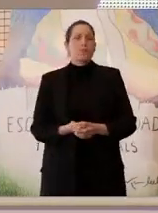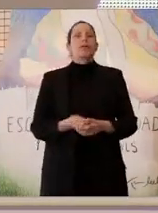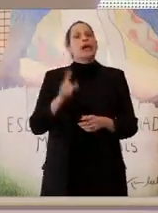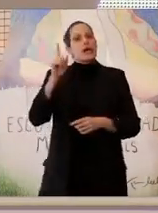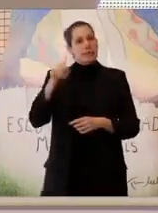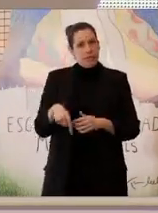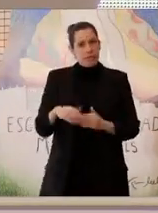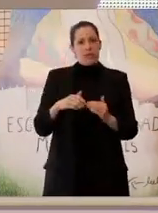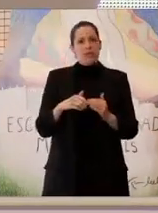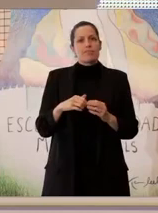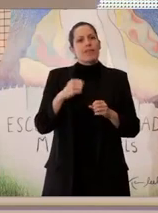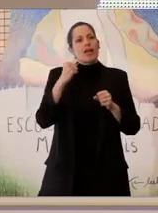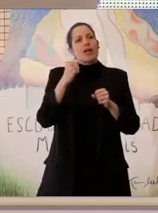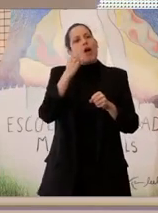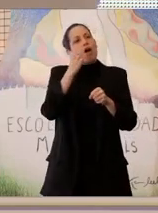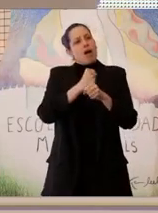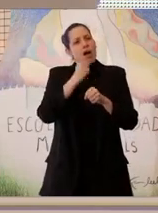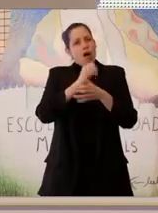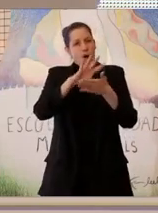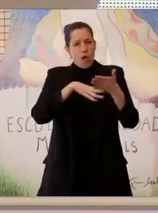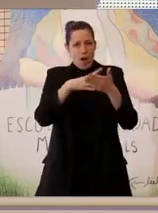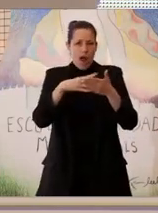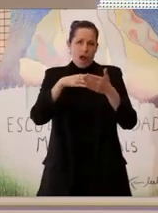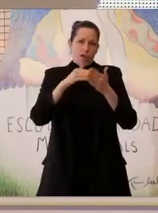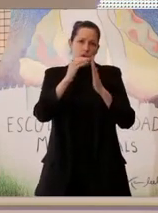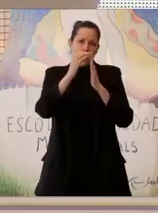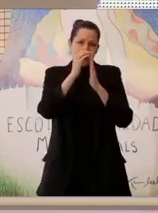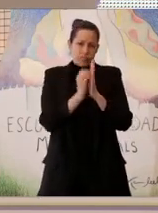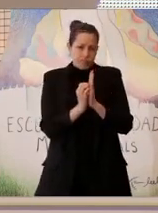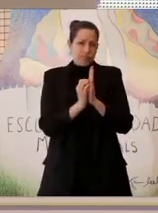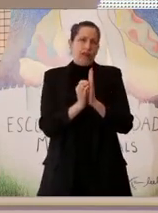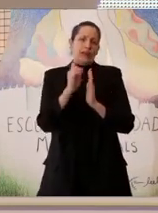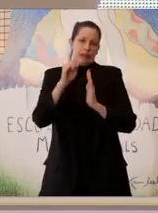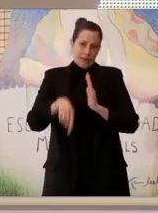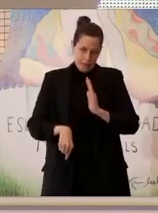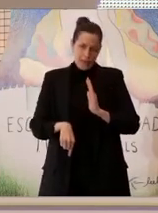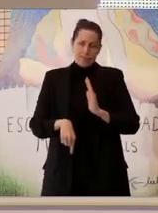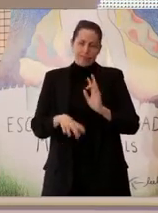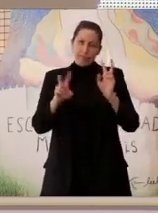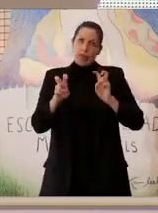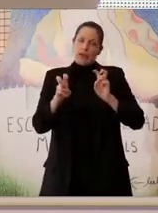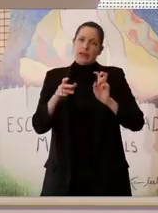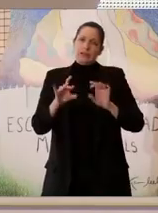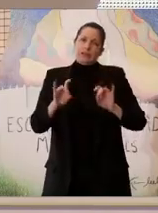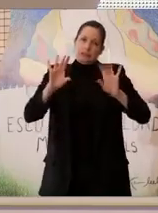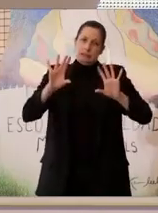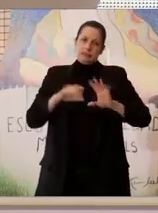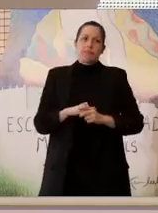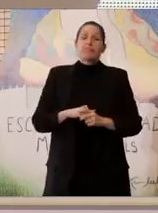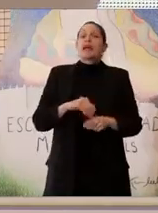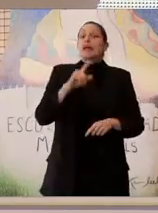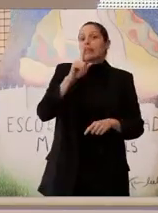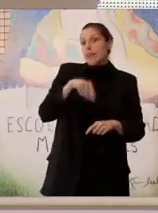es un tema también bastante delicado, y evidentemente una de las cuestiones que se está planteando es que los cargos de carácter